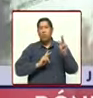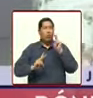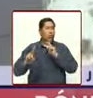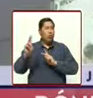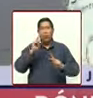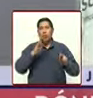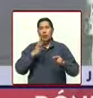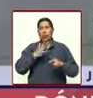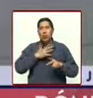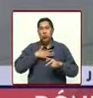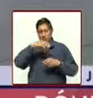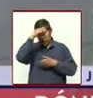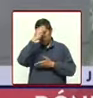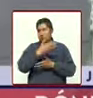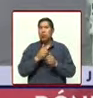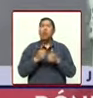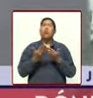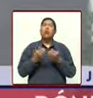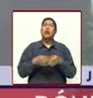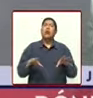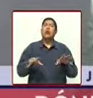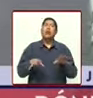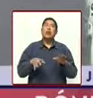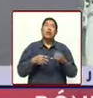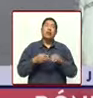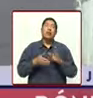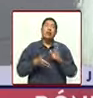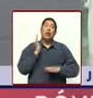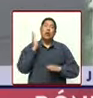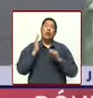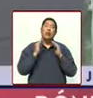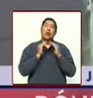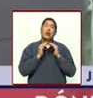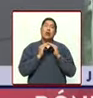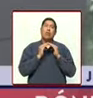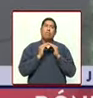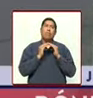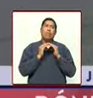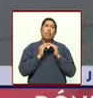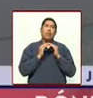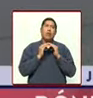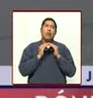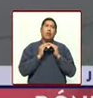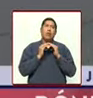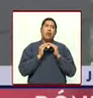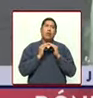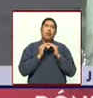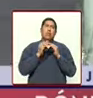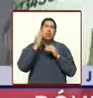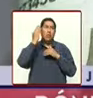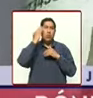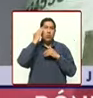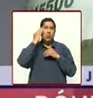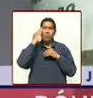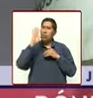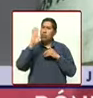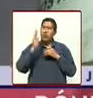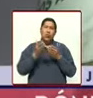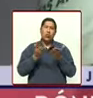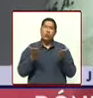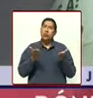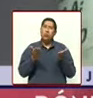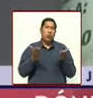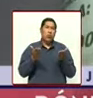hijo. ¿Y cómo se ha perdido? Salió de mi casa, se salió de mi casa. Desconozco el rumbo con el